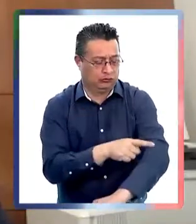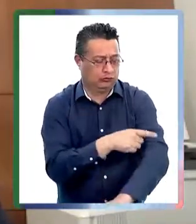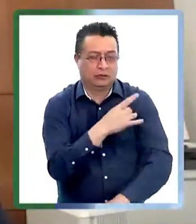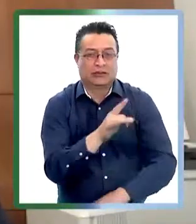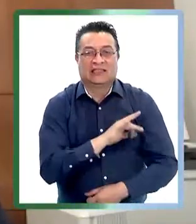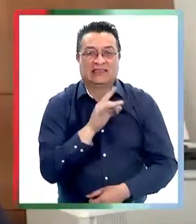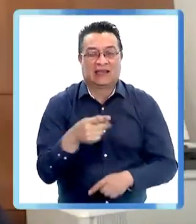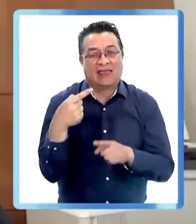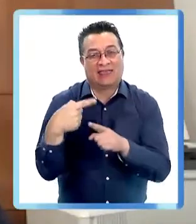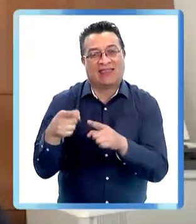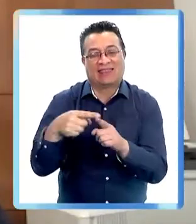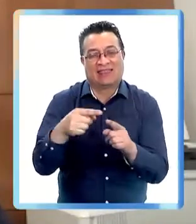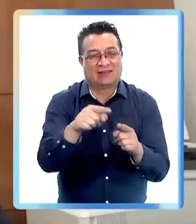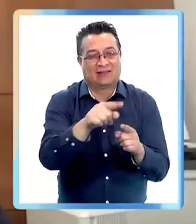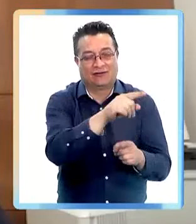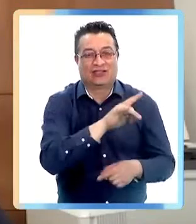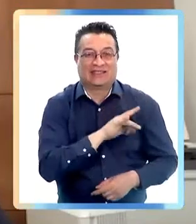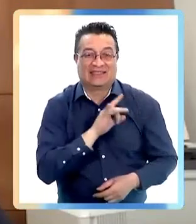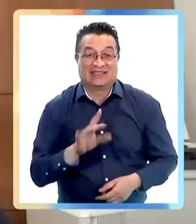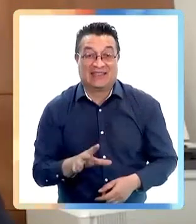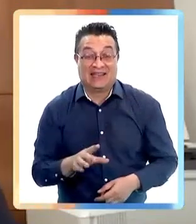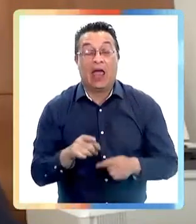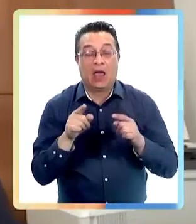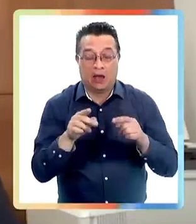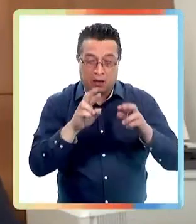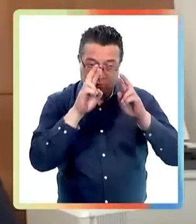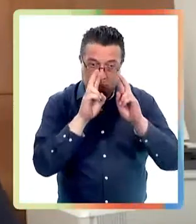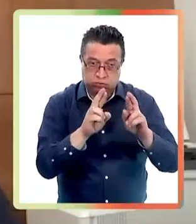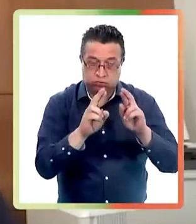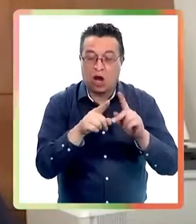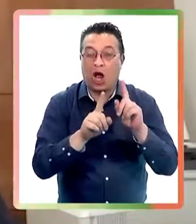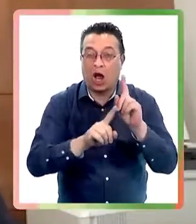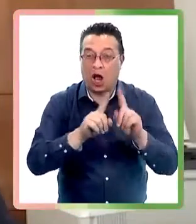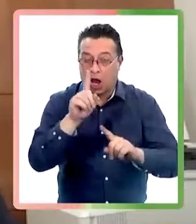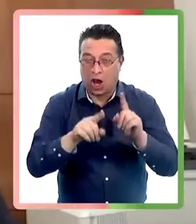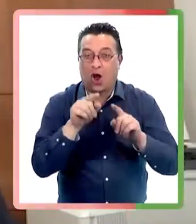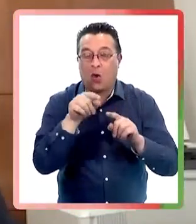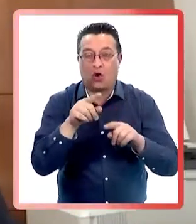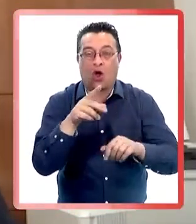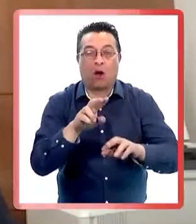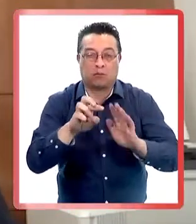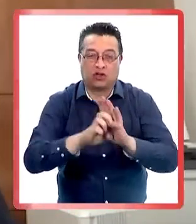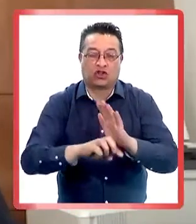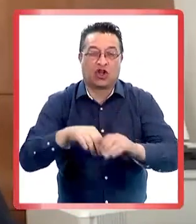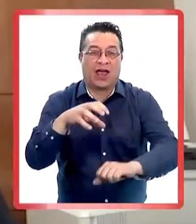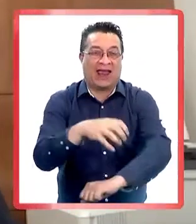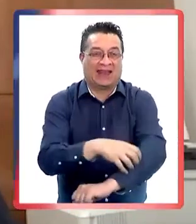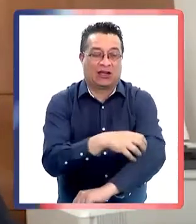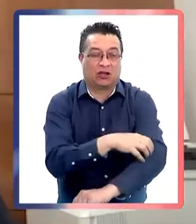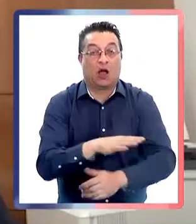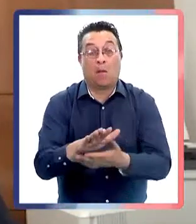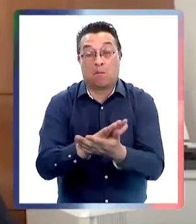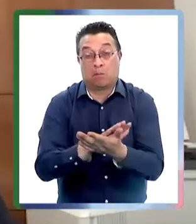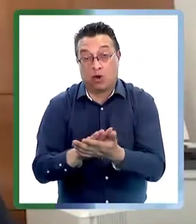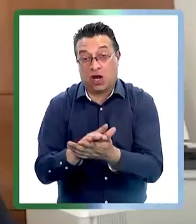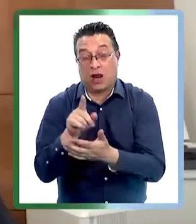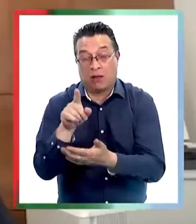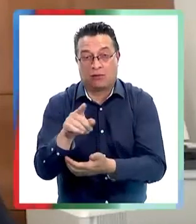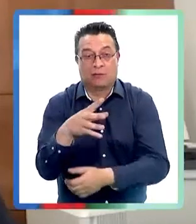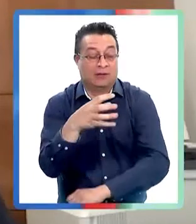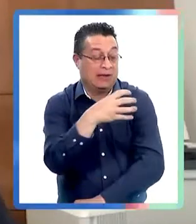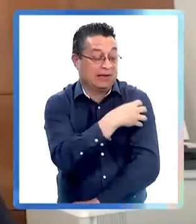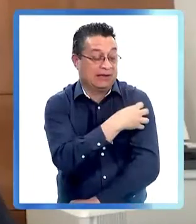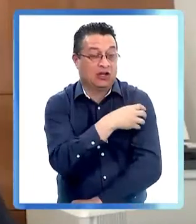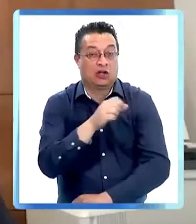los chilenos y chilenas en las distintas regiones del país, que destaca algunos proyectos por región. Por ejemplo, me gustaría señalar que la región